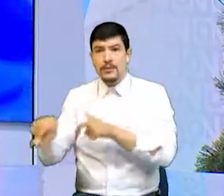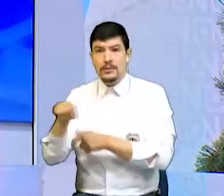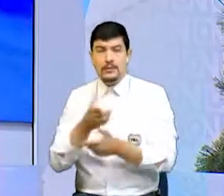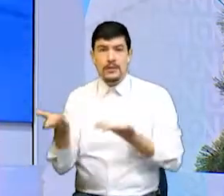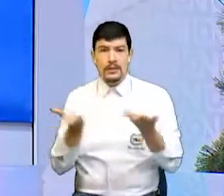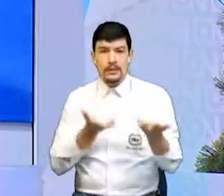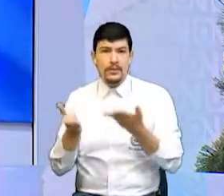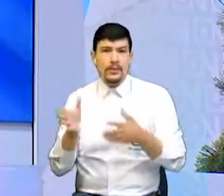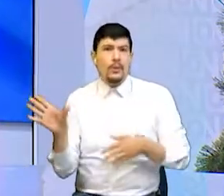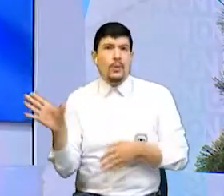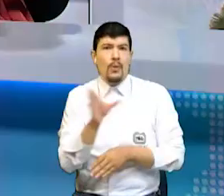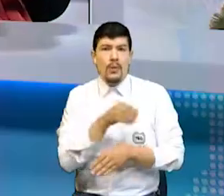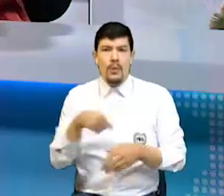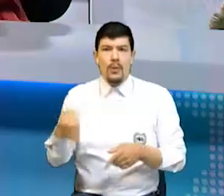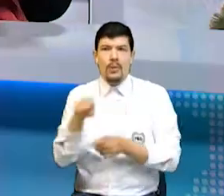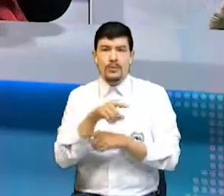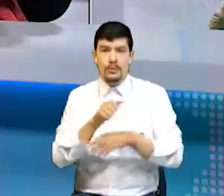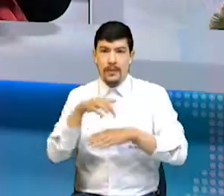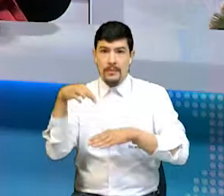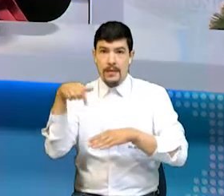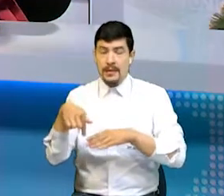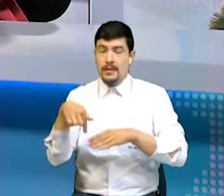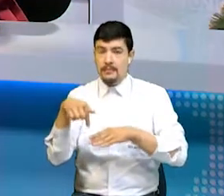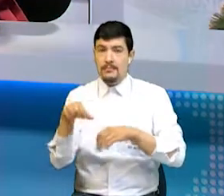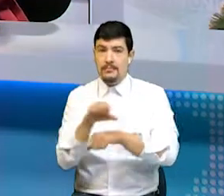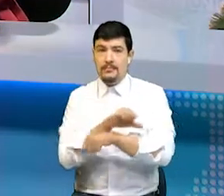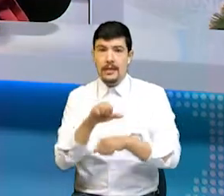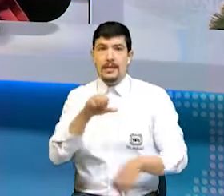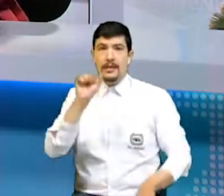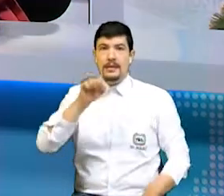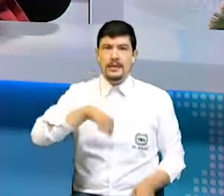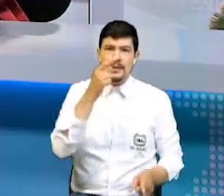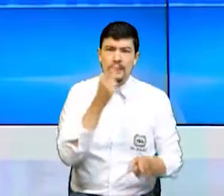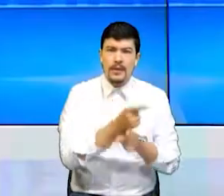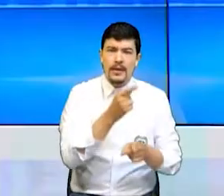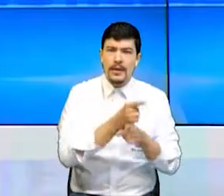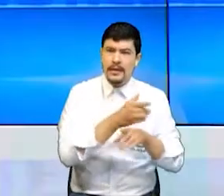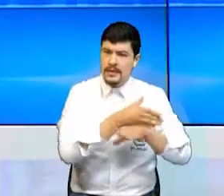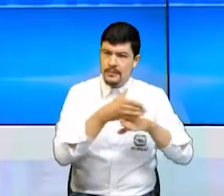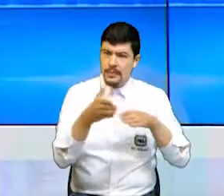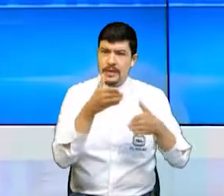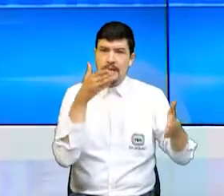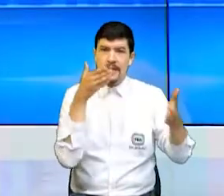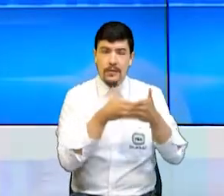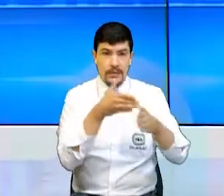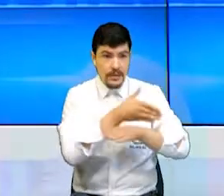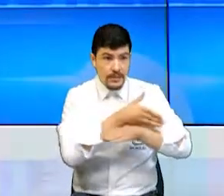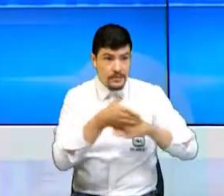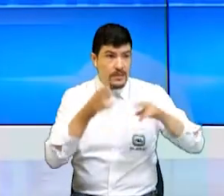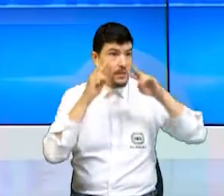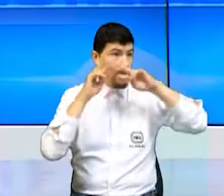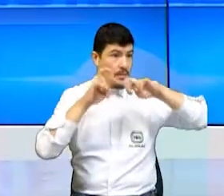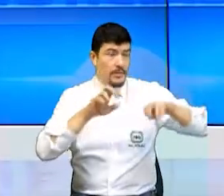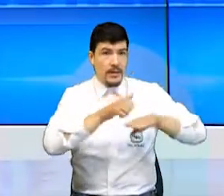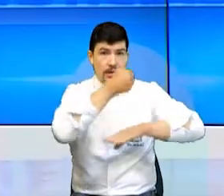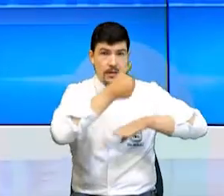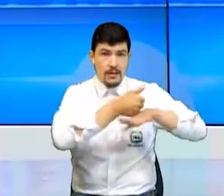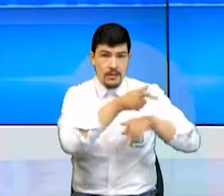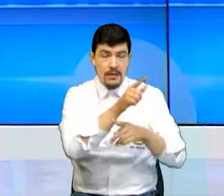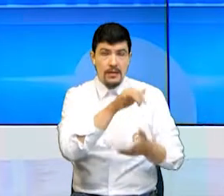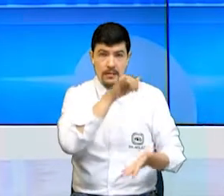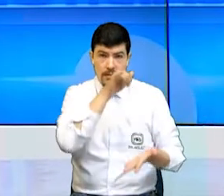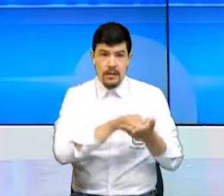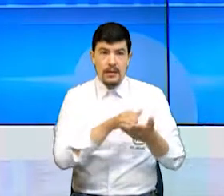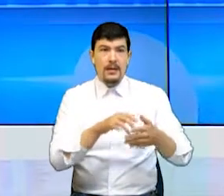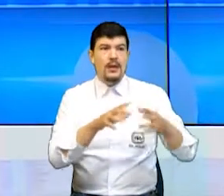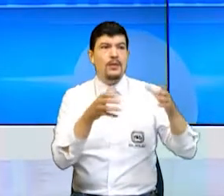todo esto a través de aplicativos móviles entonces que luego de las denuncias y posterior investigación las autoridades estarían tras los